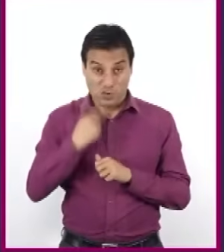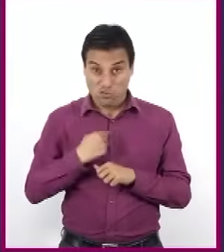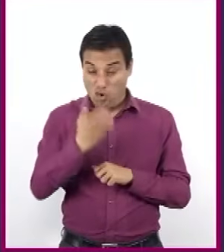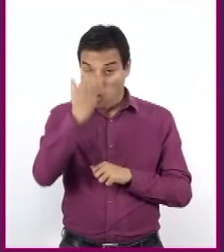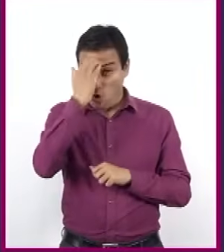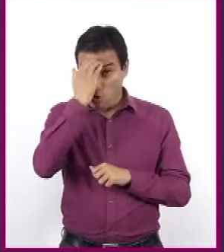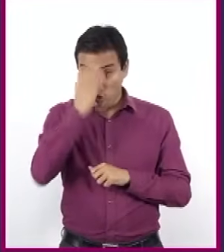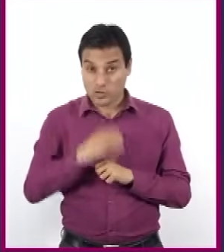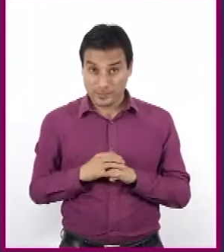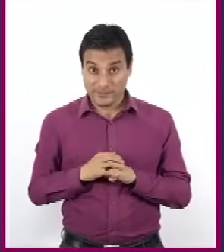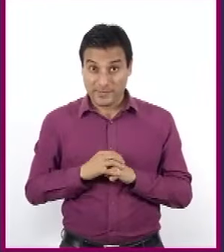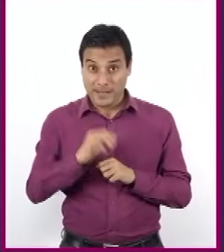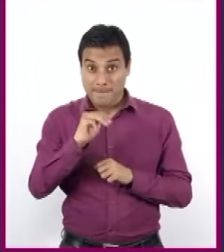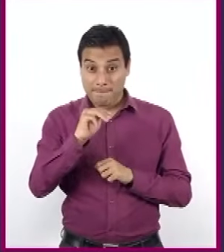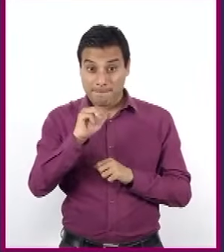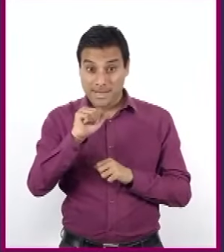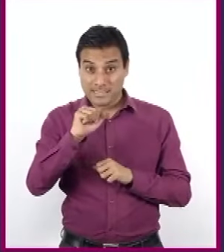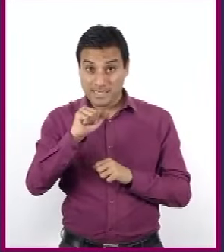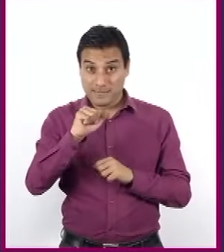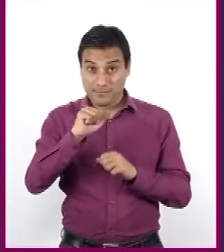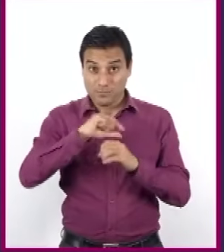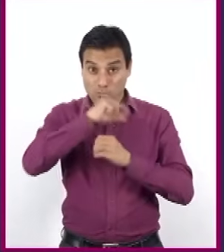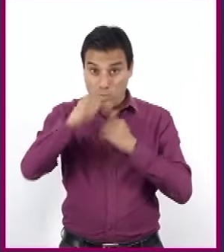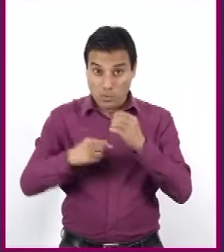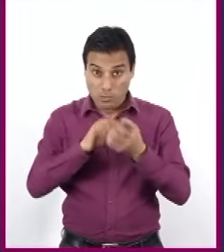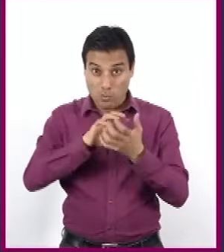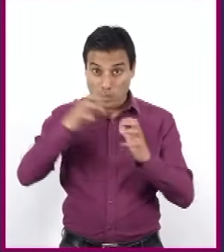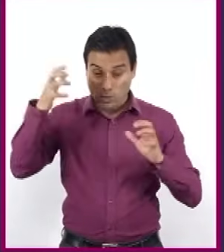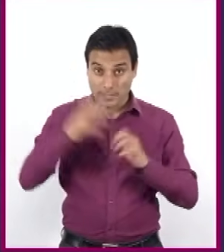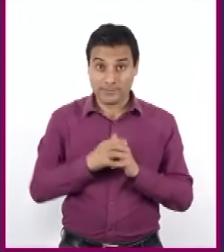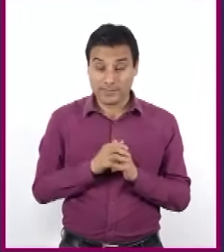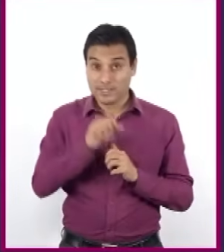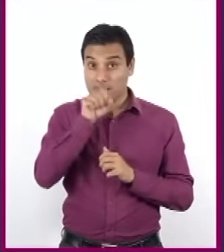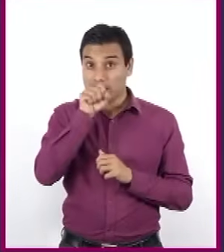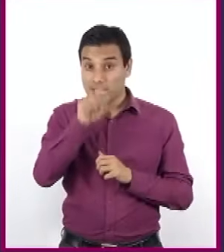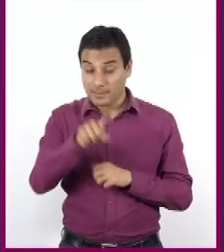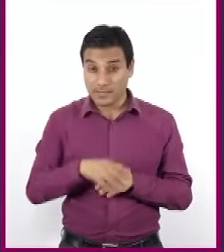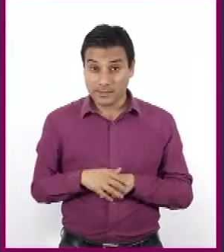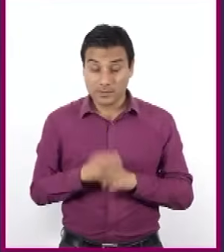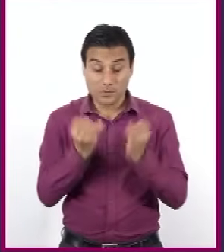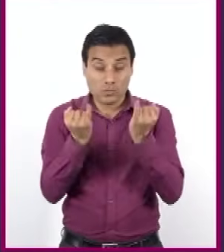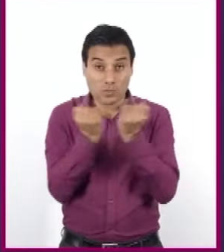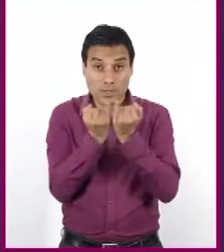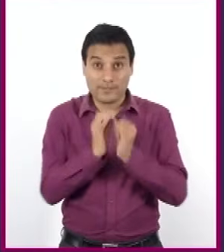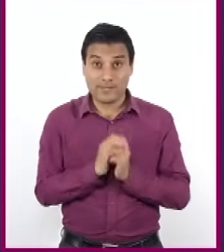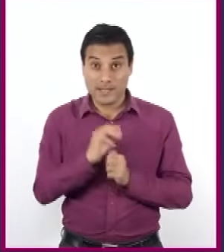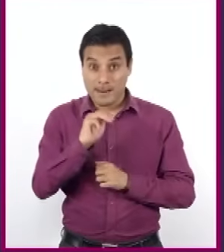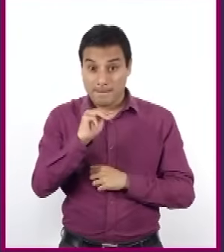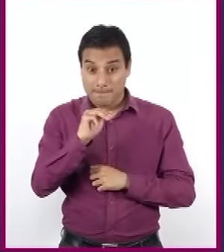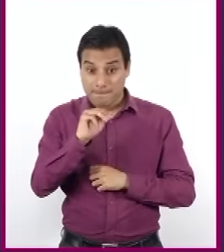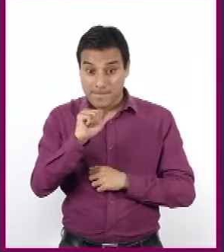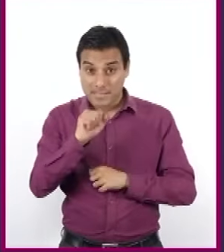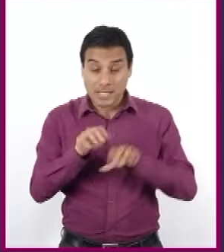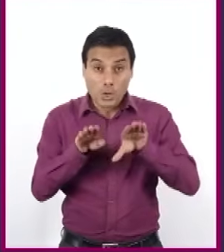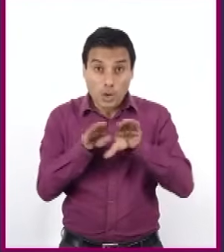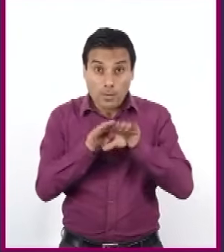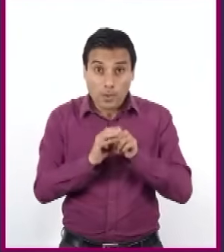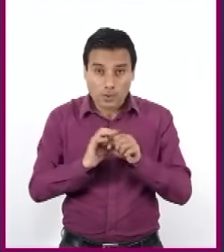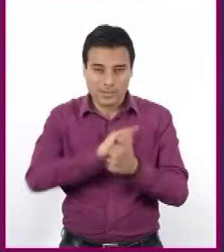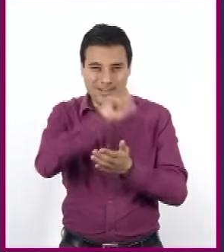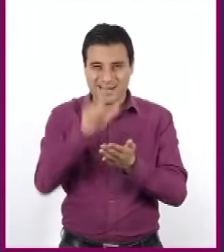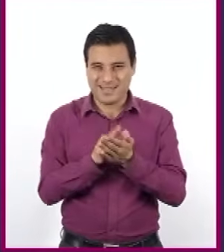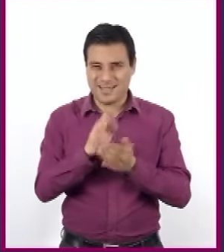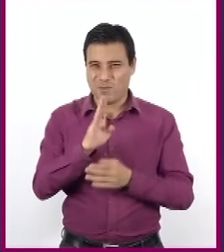los compuestos, la masa atómica de los elementos que lo integran y la composición de la masa de estos, por la ley de